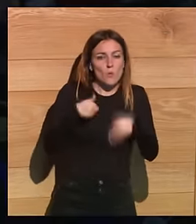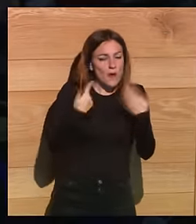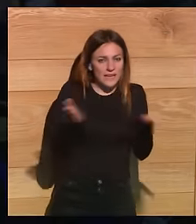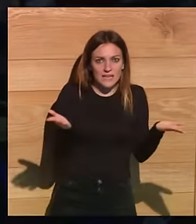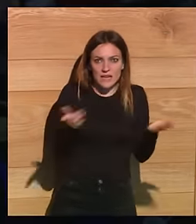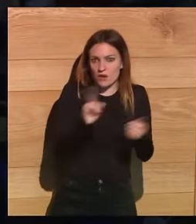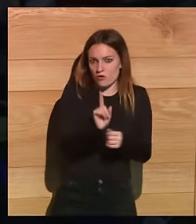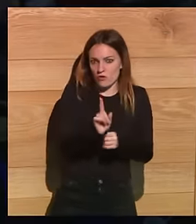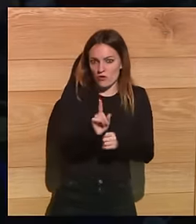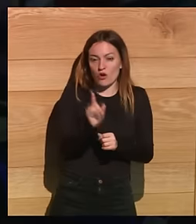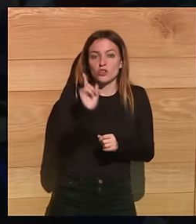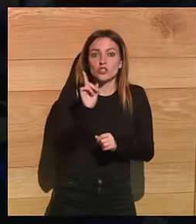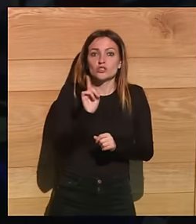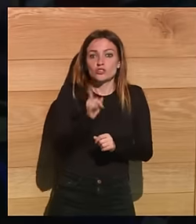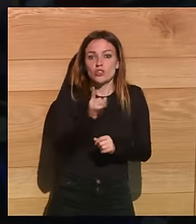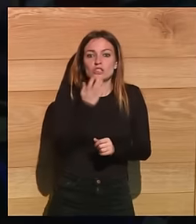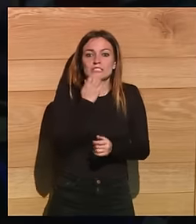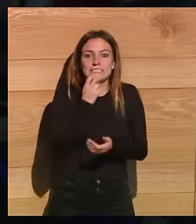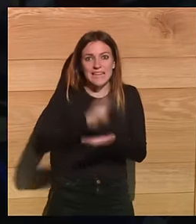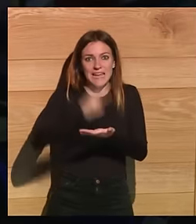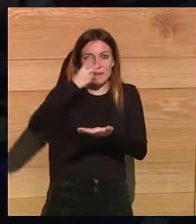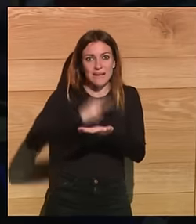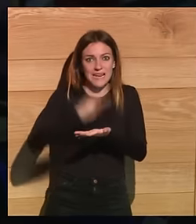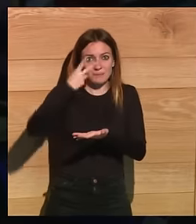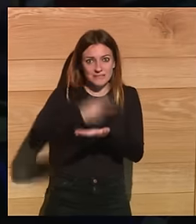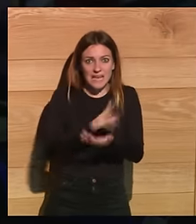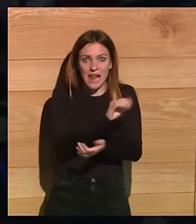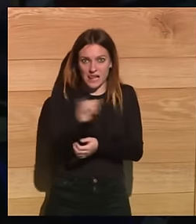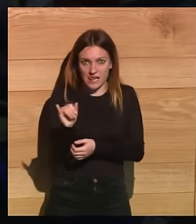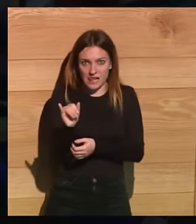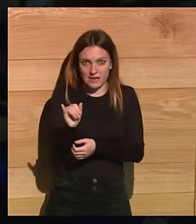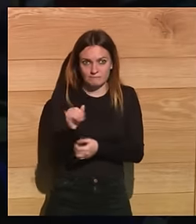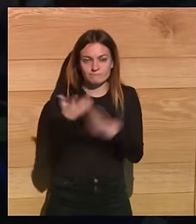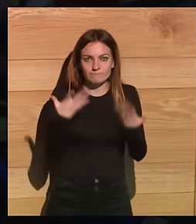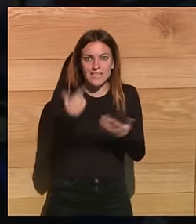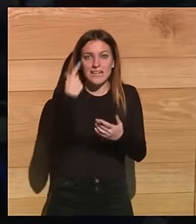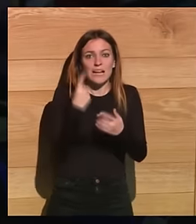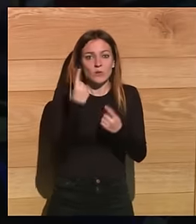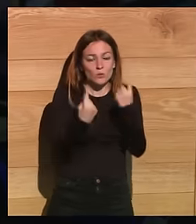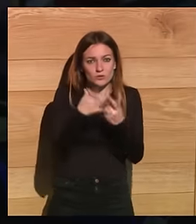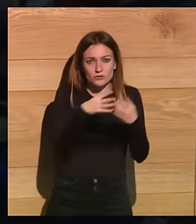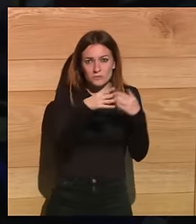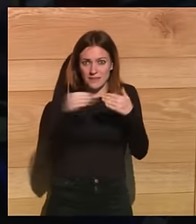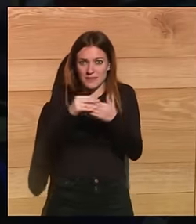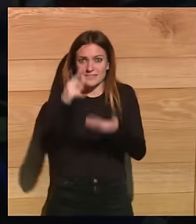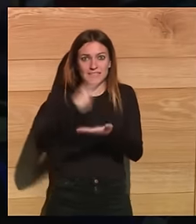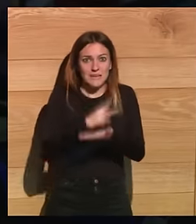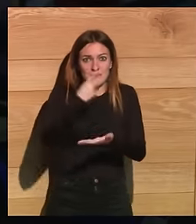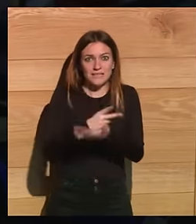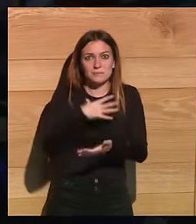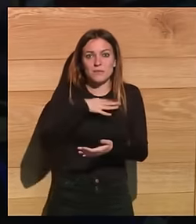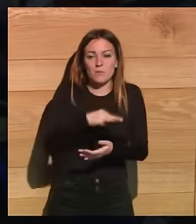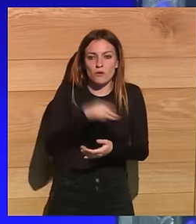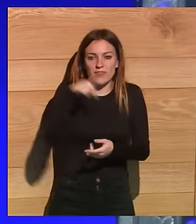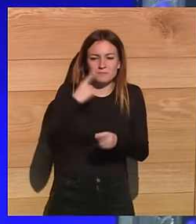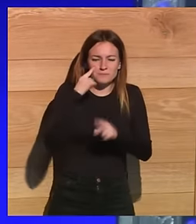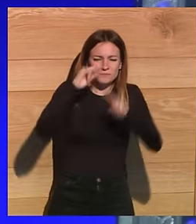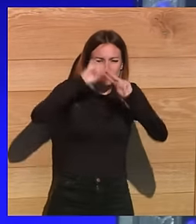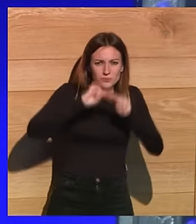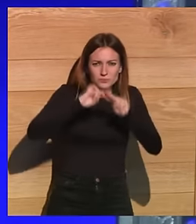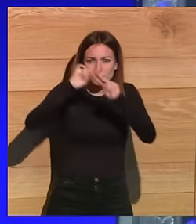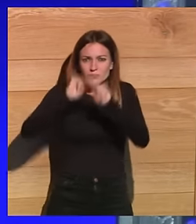en casos de epilepsia. Algunos pacientes de epilepsia se les hacen exploraciones con los electrodos para